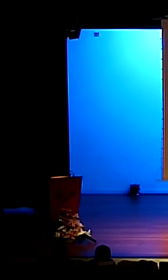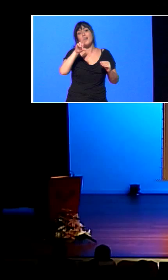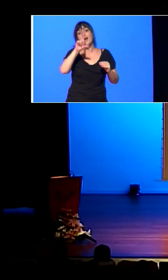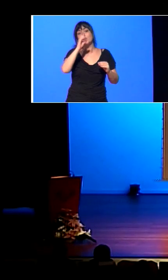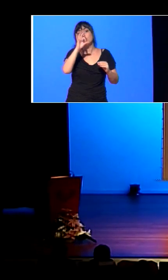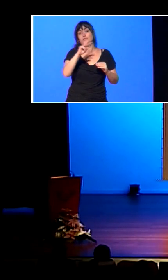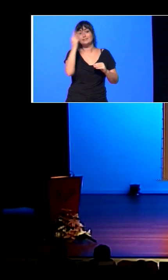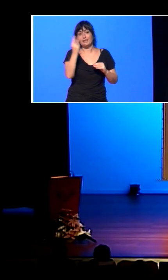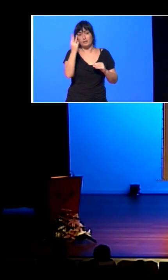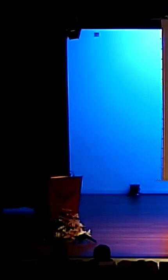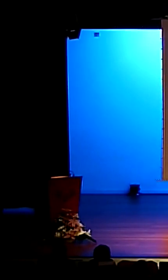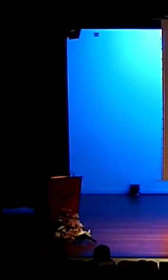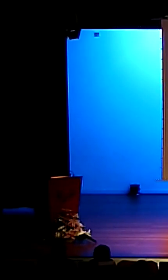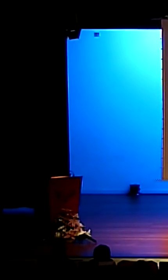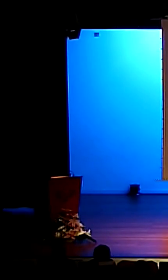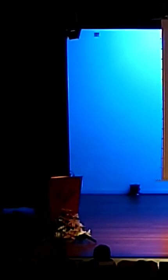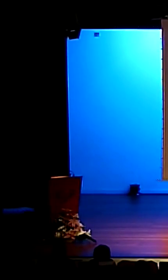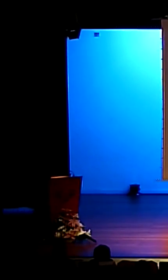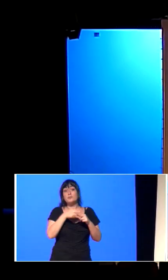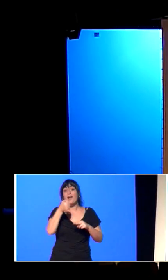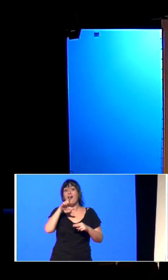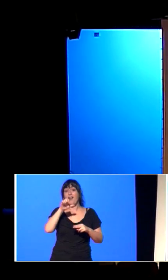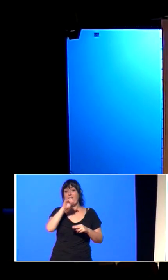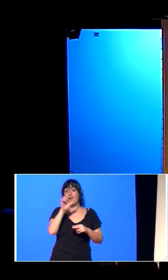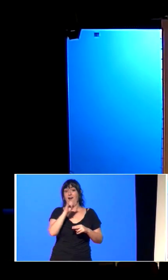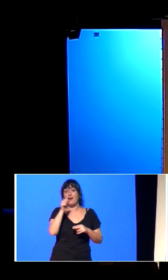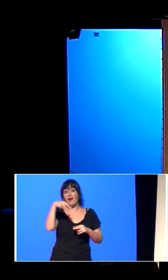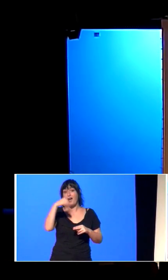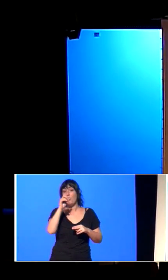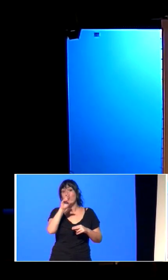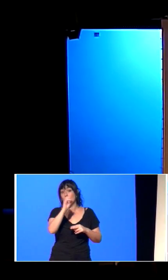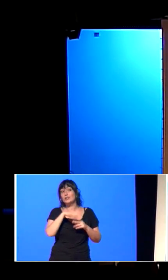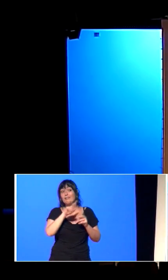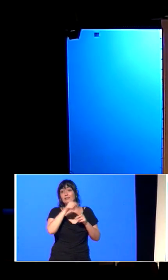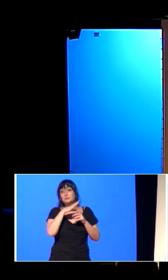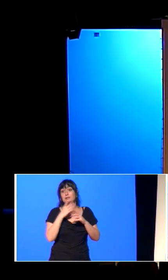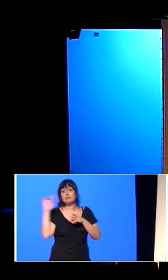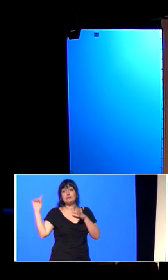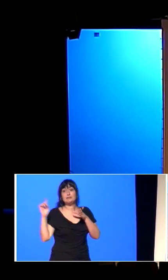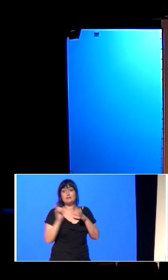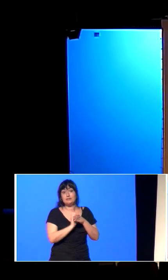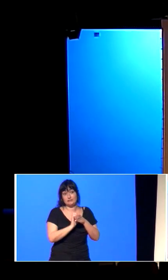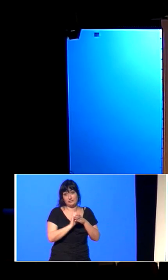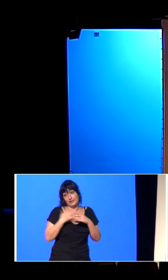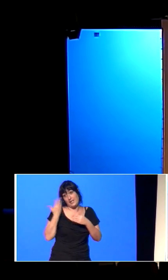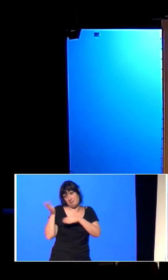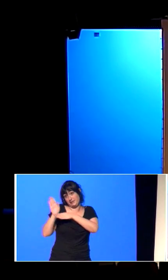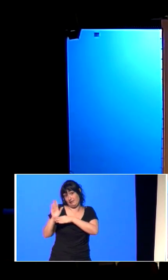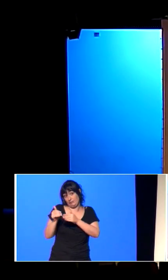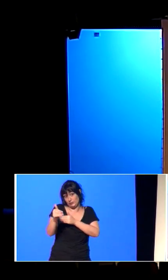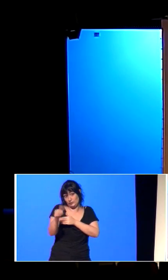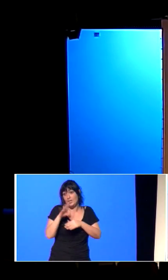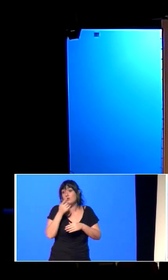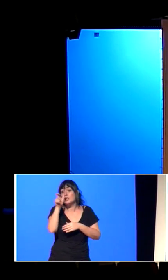ha tenido un problema, que es Alejandro, que bueno, se incorporará a este debate y lo presentaremos cuando llegue. Es una persona que